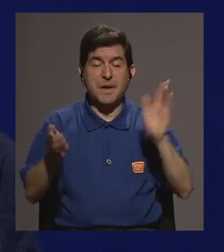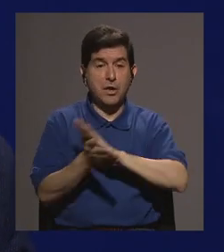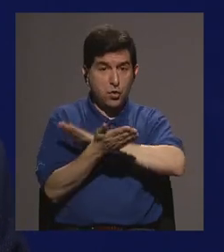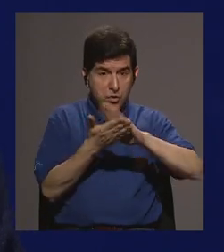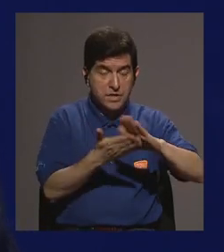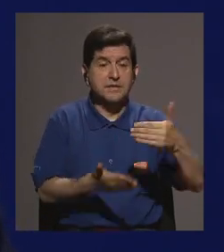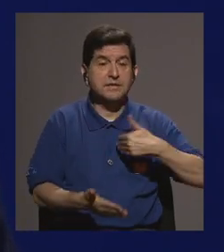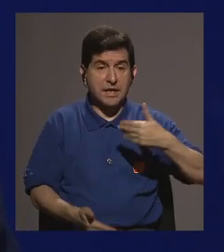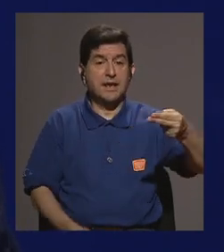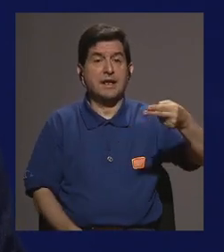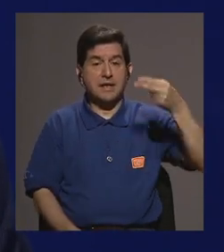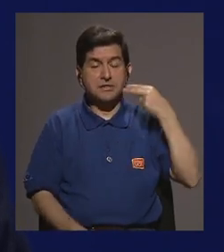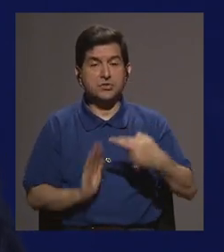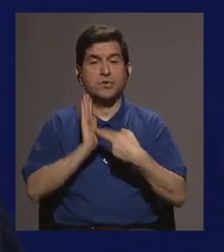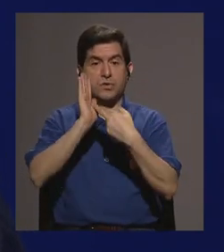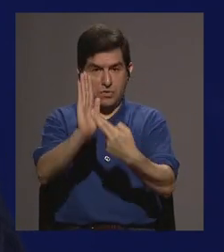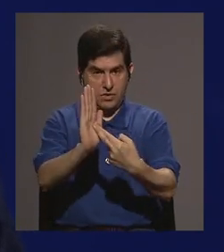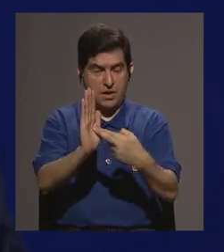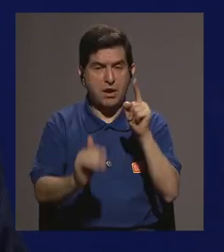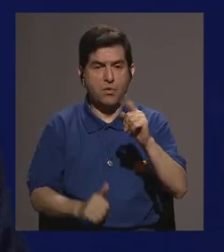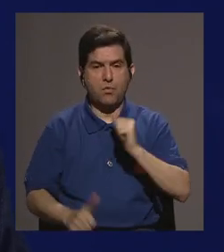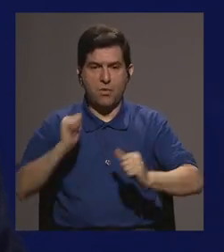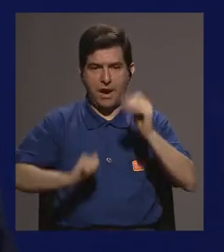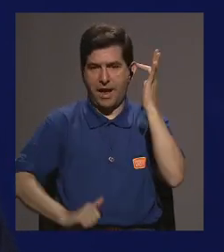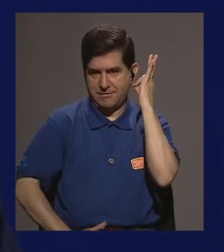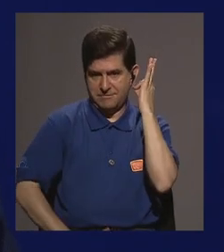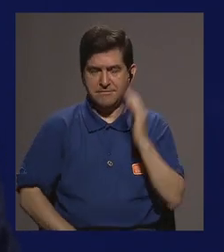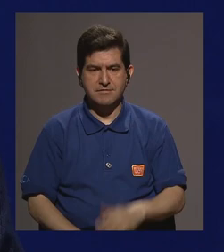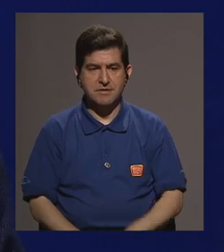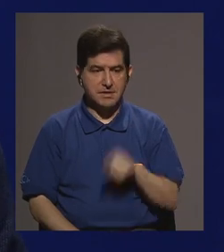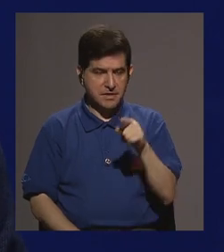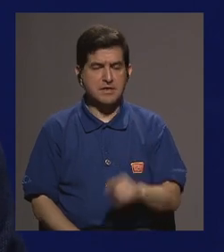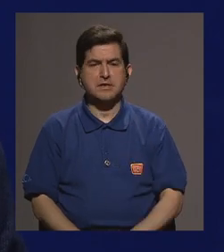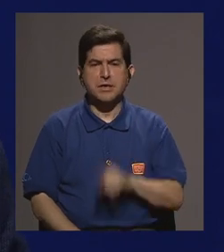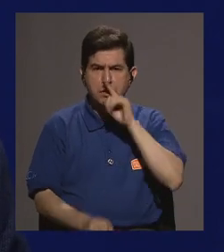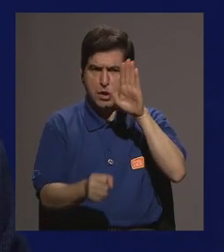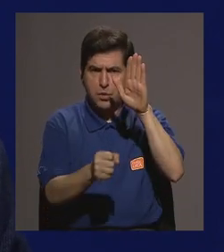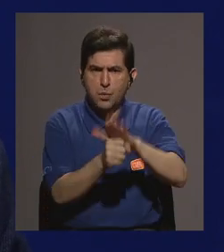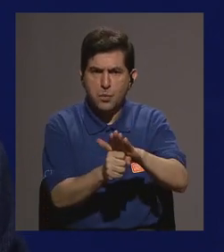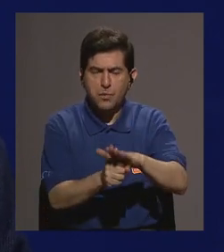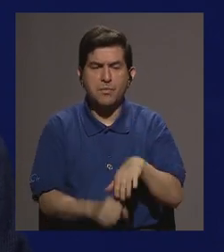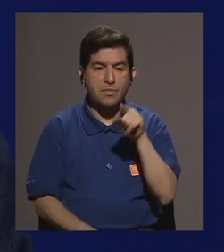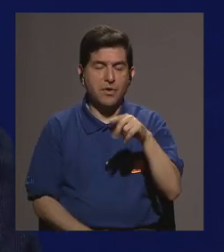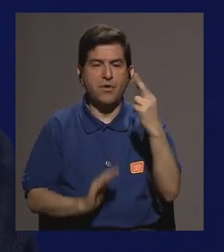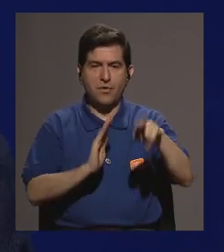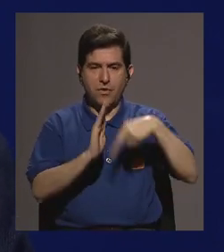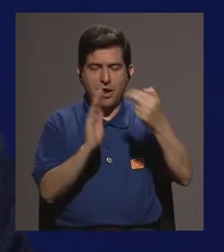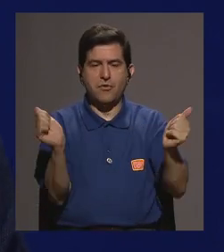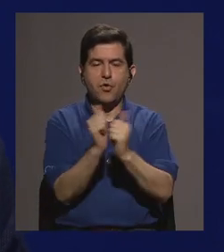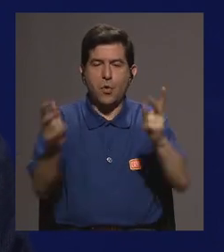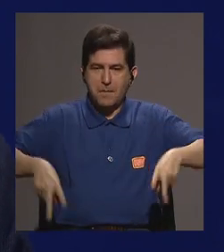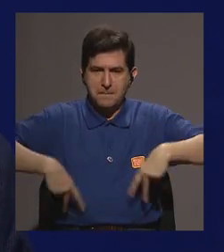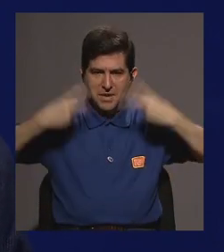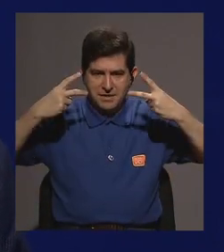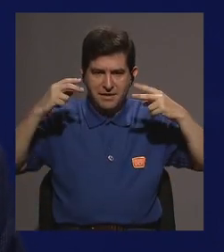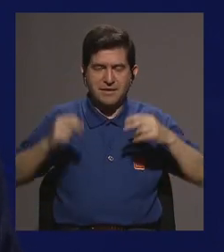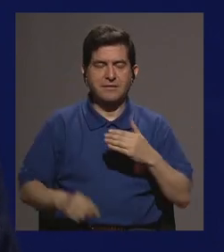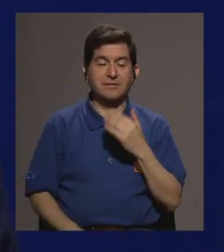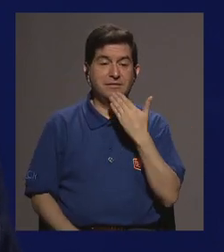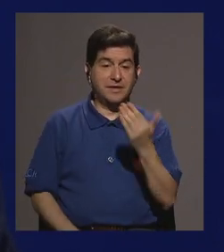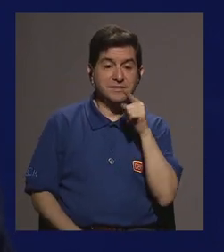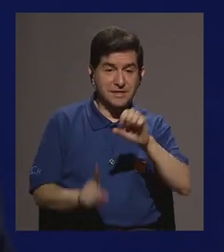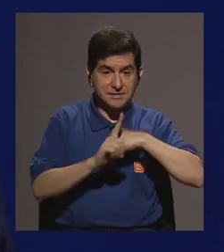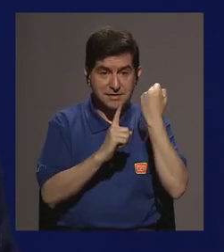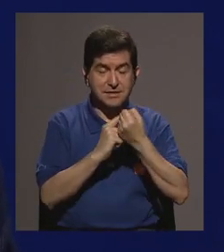contar historias pero en el caso de unidad tenemos una historia representada por una actriz que dio la talla y ahí está el personaje